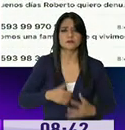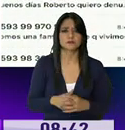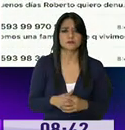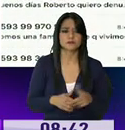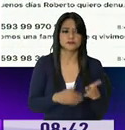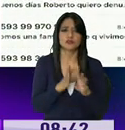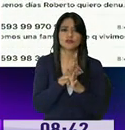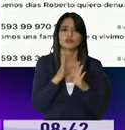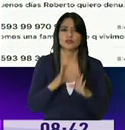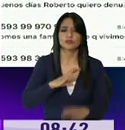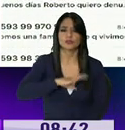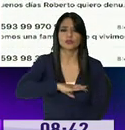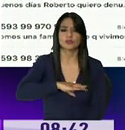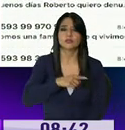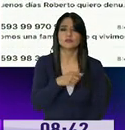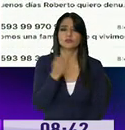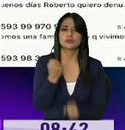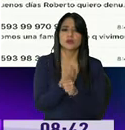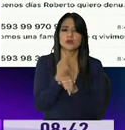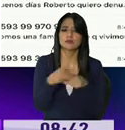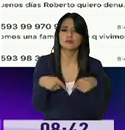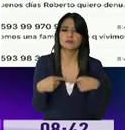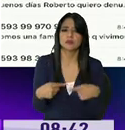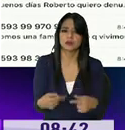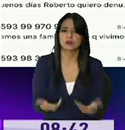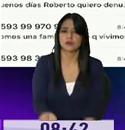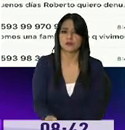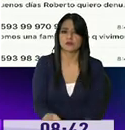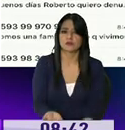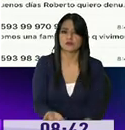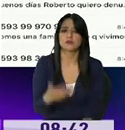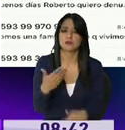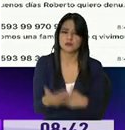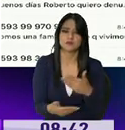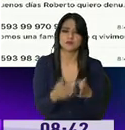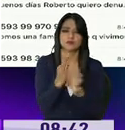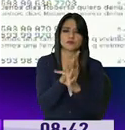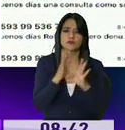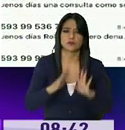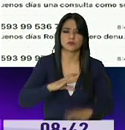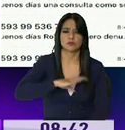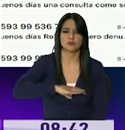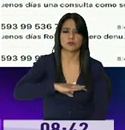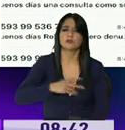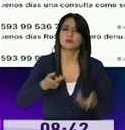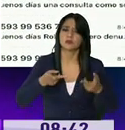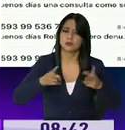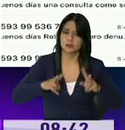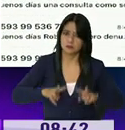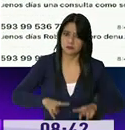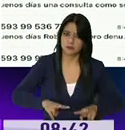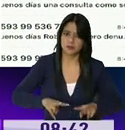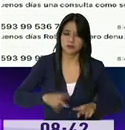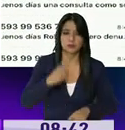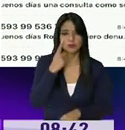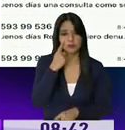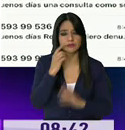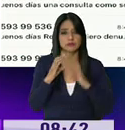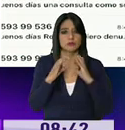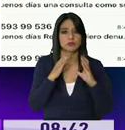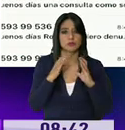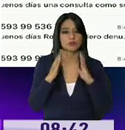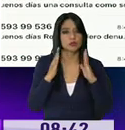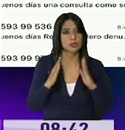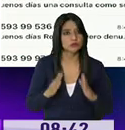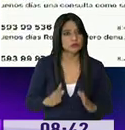los funcionarios en primera línea. Exacto. Primero, correcto, de ahí para sí, los señora, otros funcionarios del municipio. Incluso van a ver si llegaba pruebas a los medios de